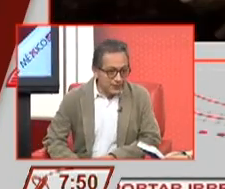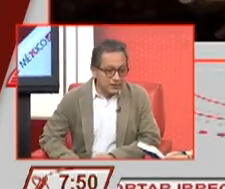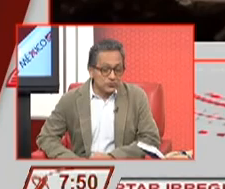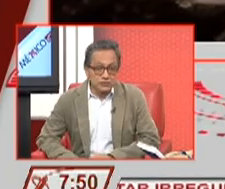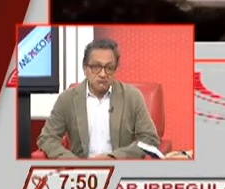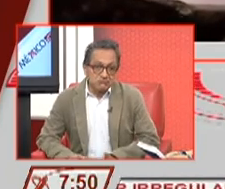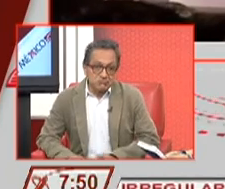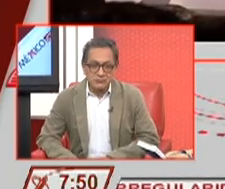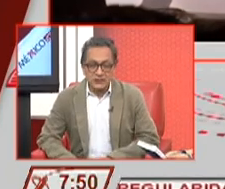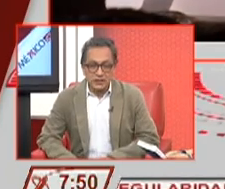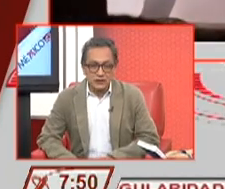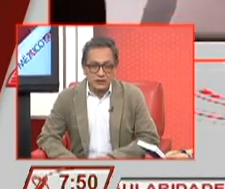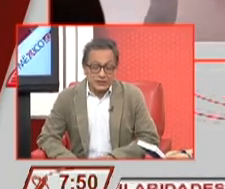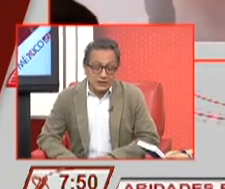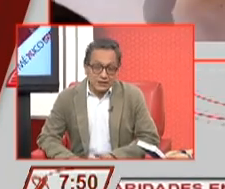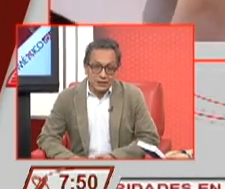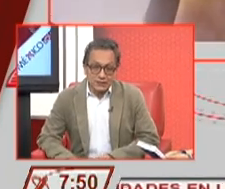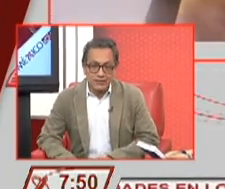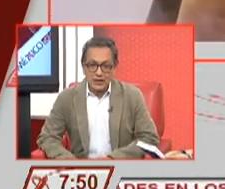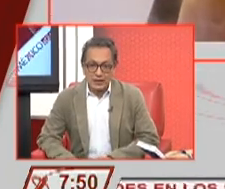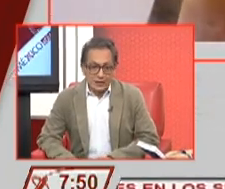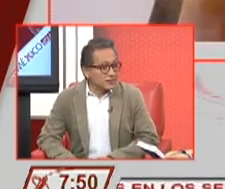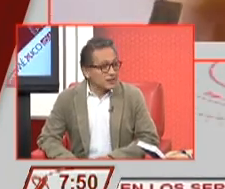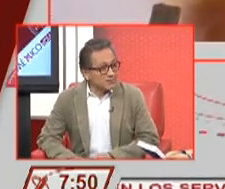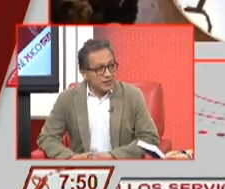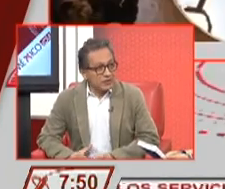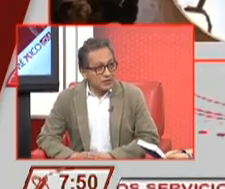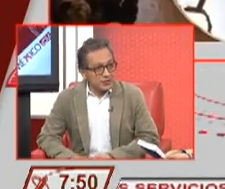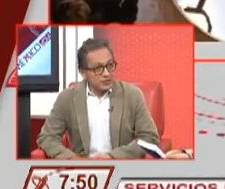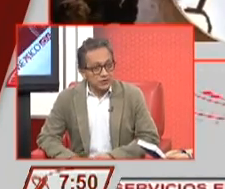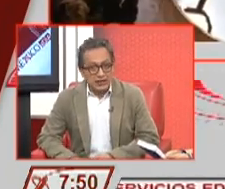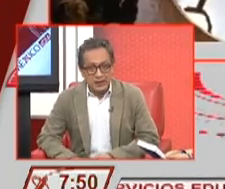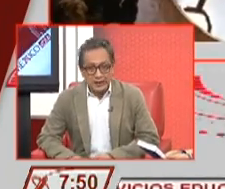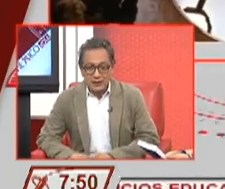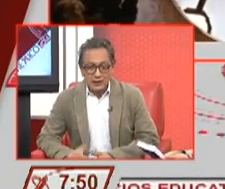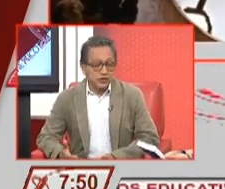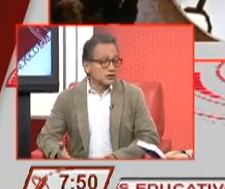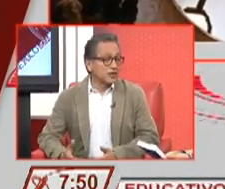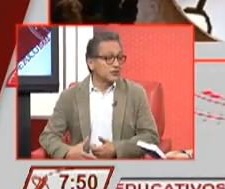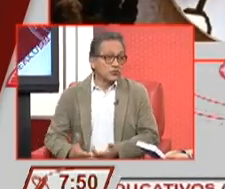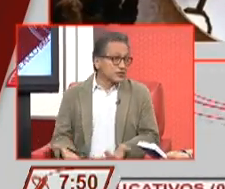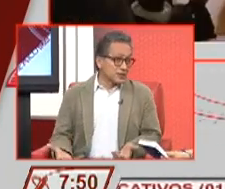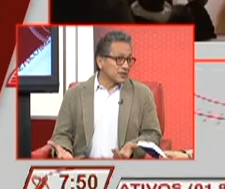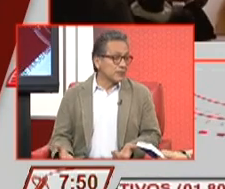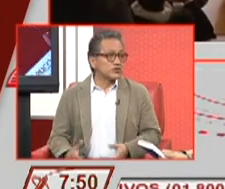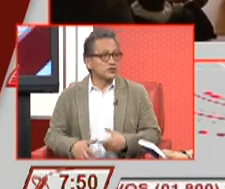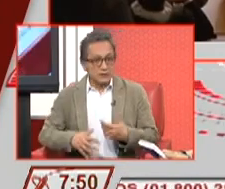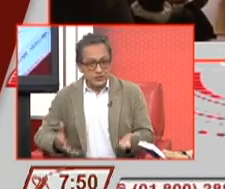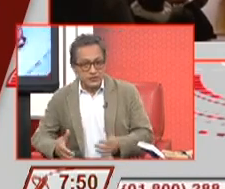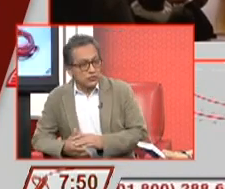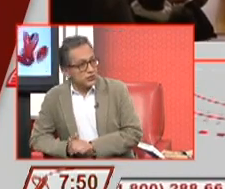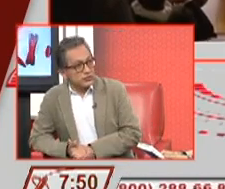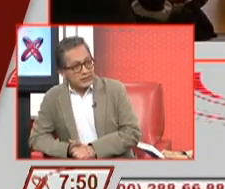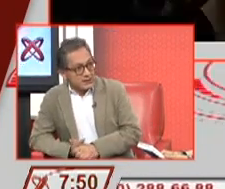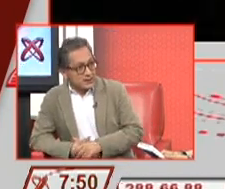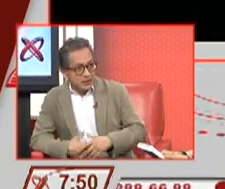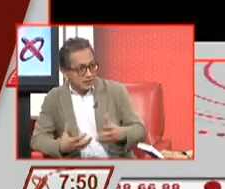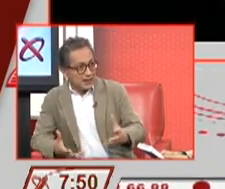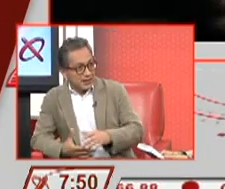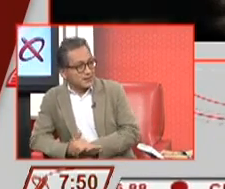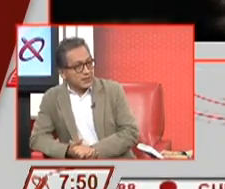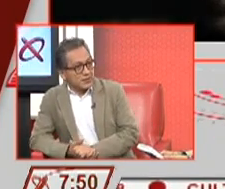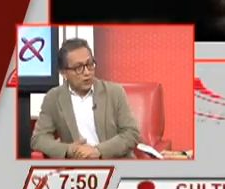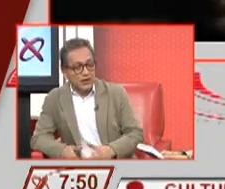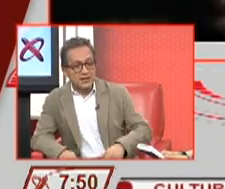trabajar. Es un director de cine realmente para mí excepcional. Lo hizo la industria, digamos, los estudios